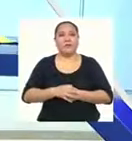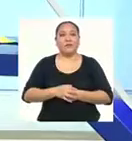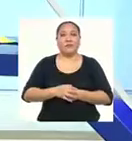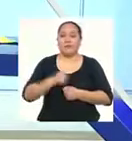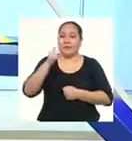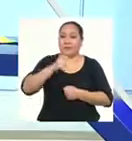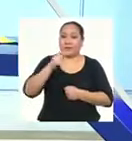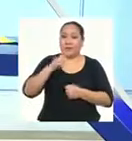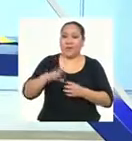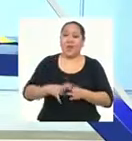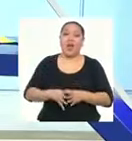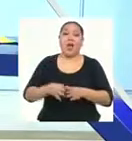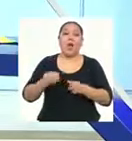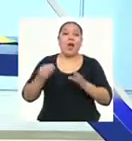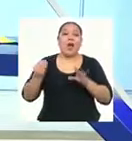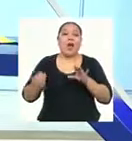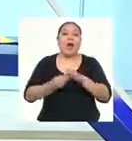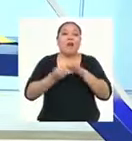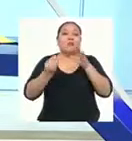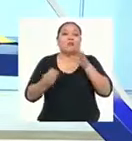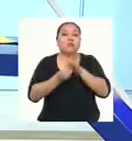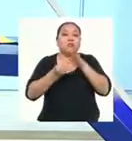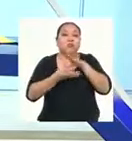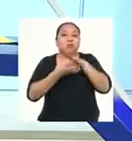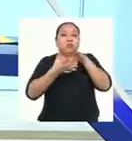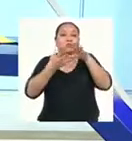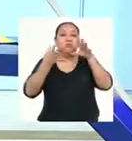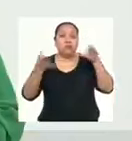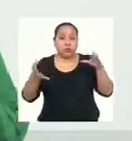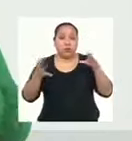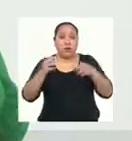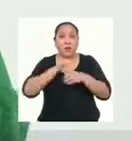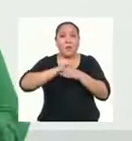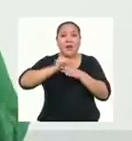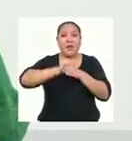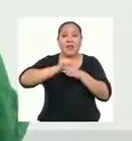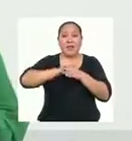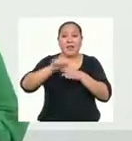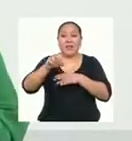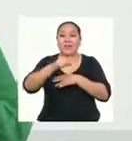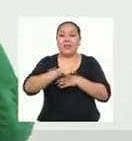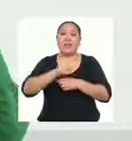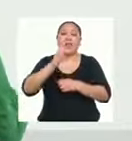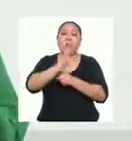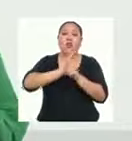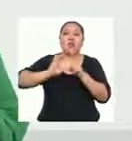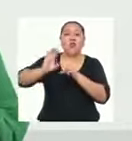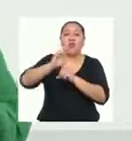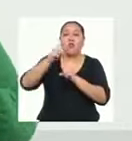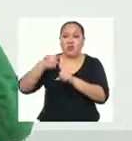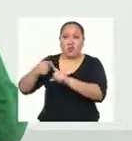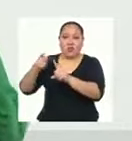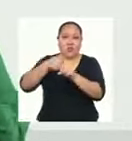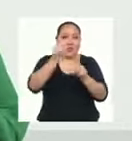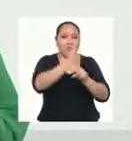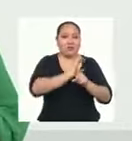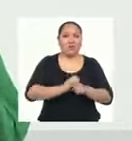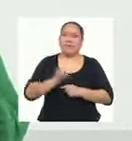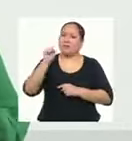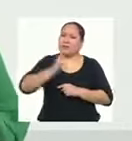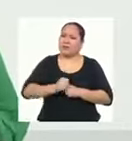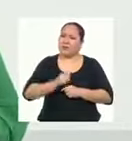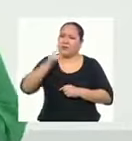que aumentar nuestras buenas prácticas interculturales. Es importante siempre estar abierto a